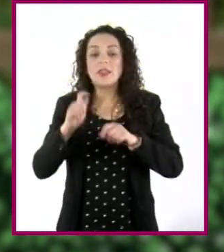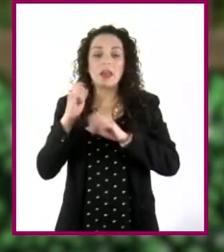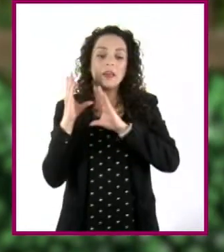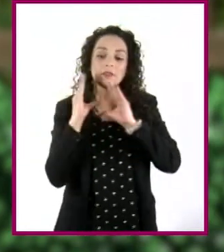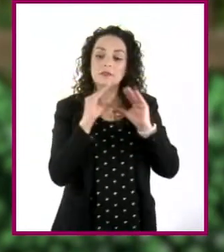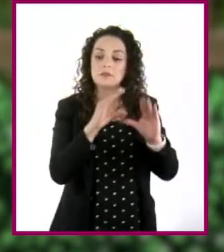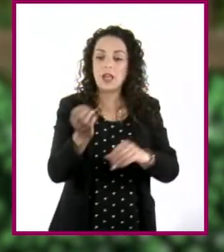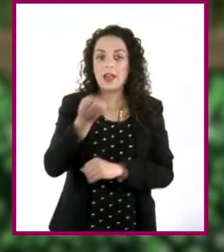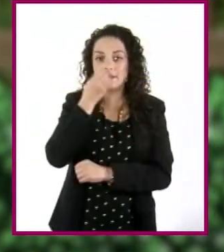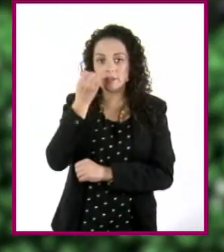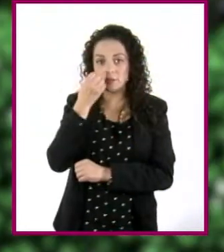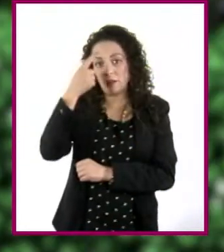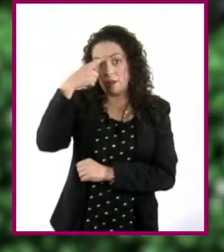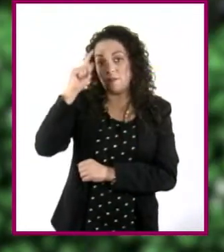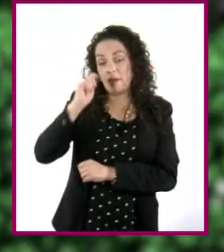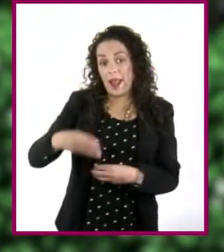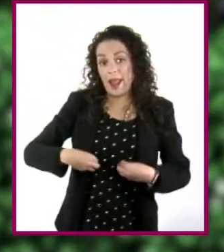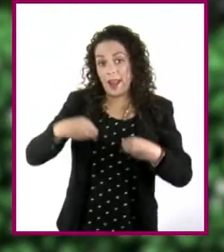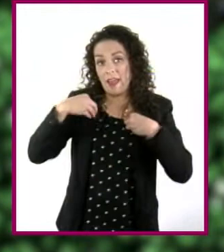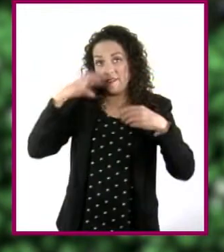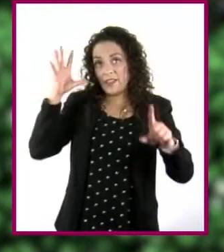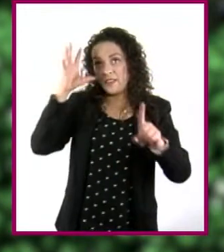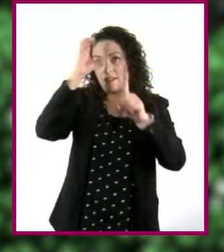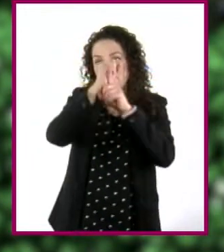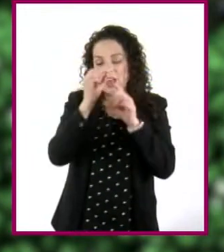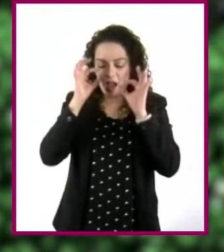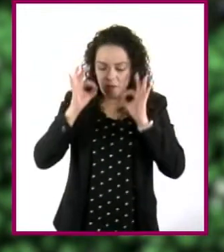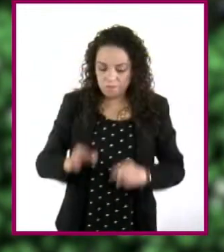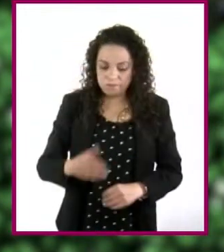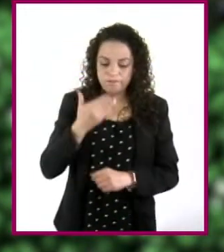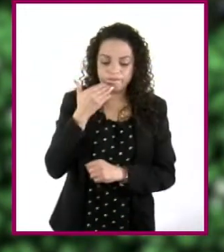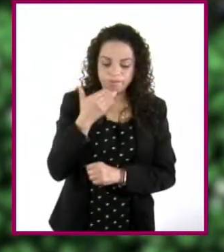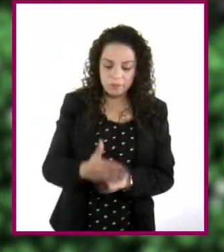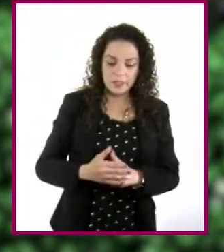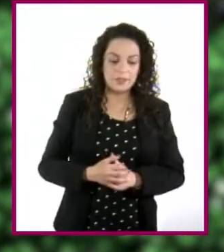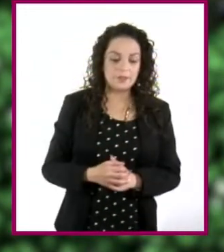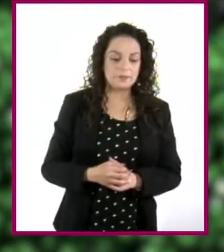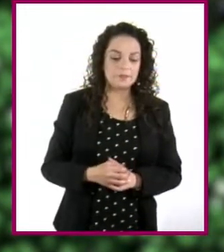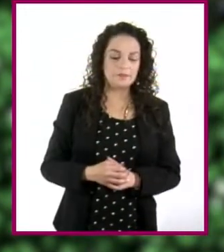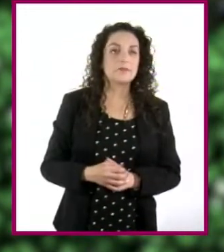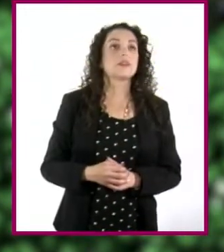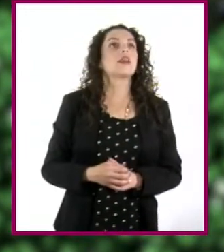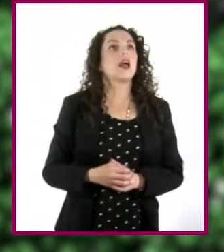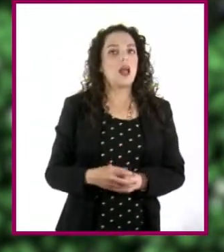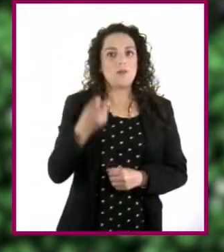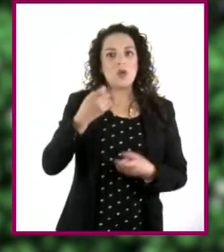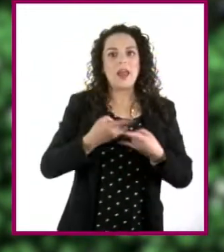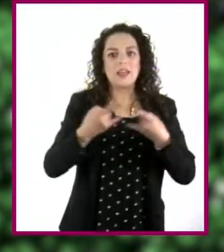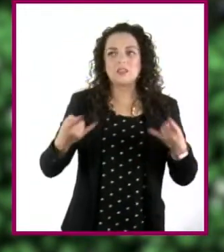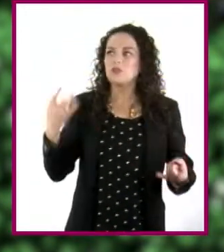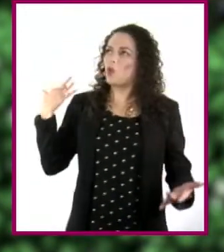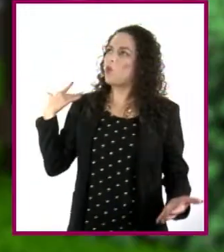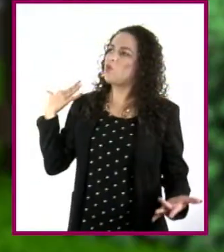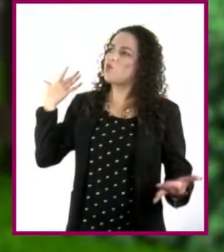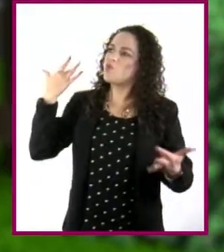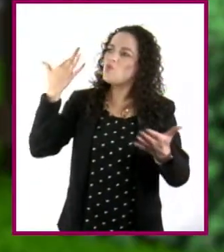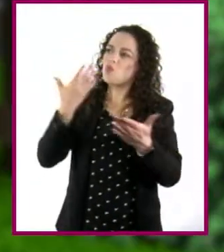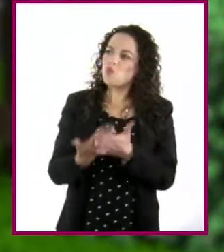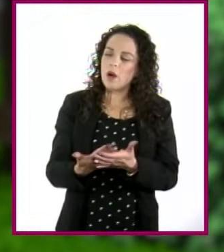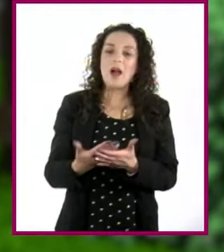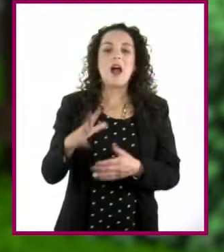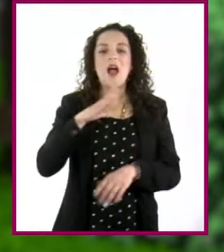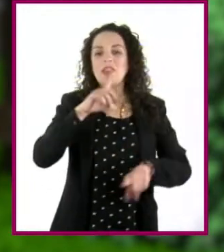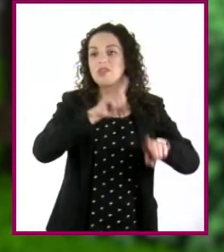que hay que perseguir en la vida. Y entonces, a lo largo de la historia, ha habido muchos modos para vivir.